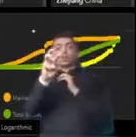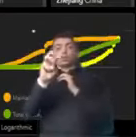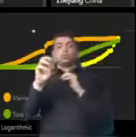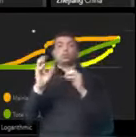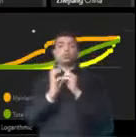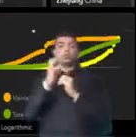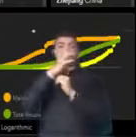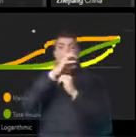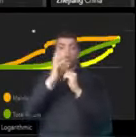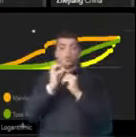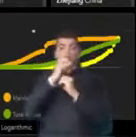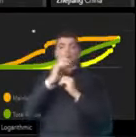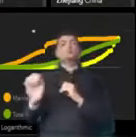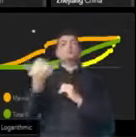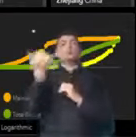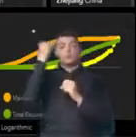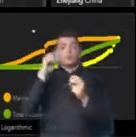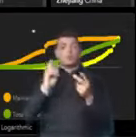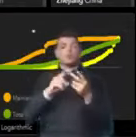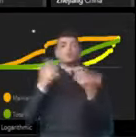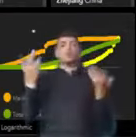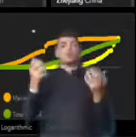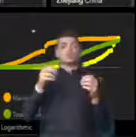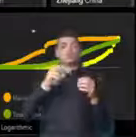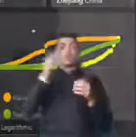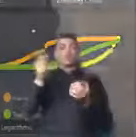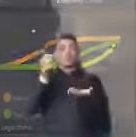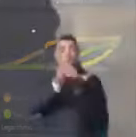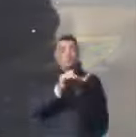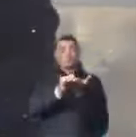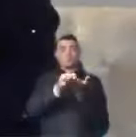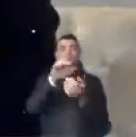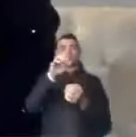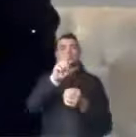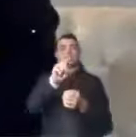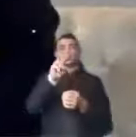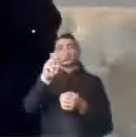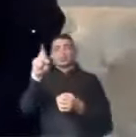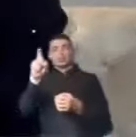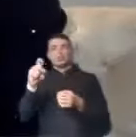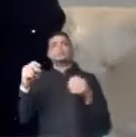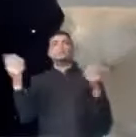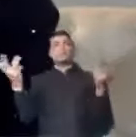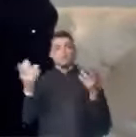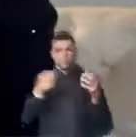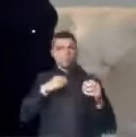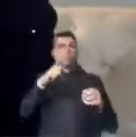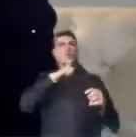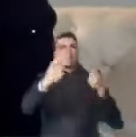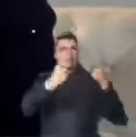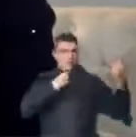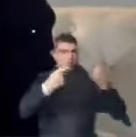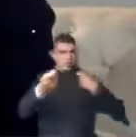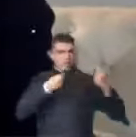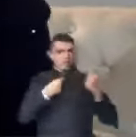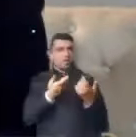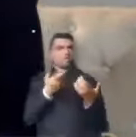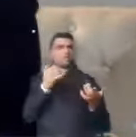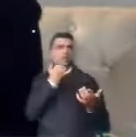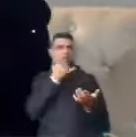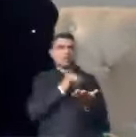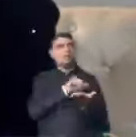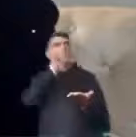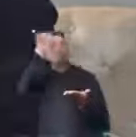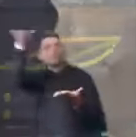en Singapur 226. ¿Por qué traigo esto a colación? Porque hay muchos líderes que me preguntan acerca del viaje. Y yo quiero llevar tranquilidad